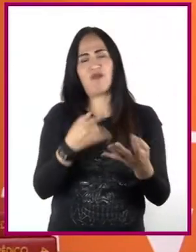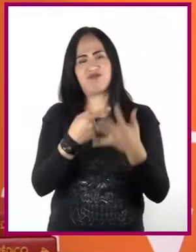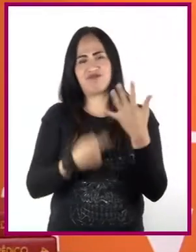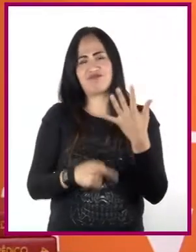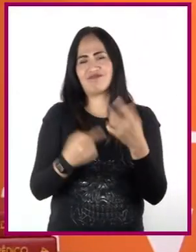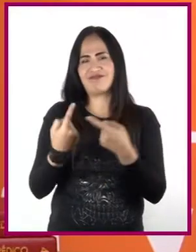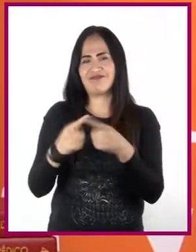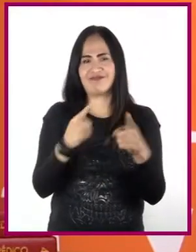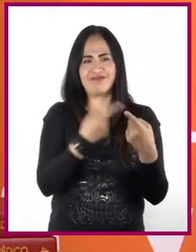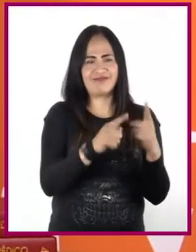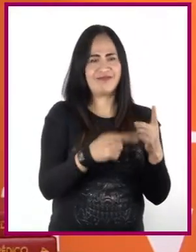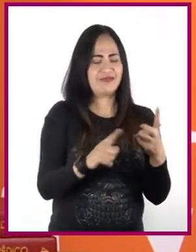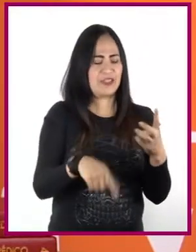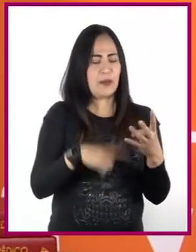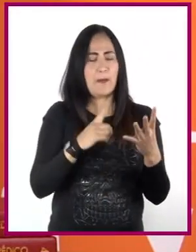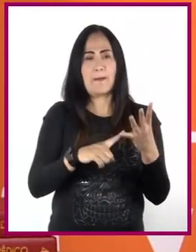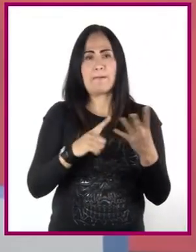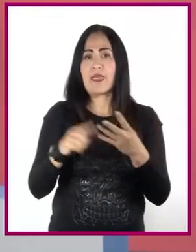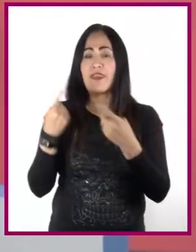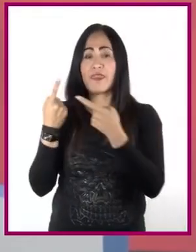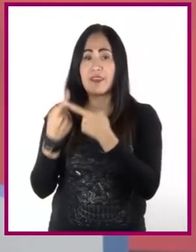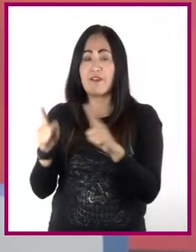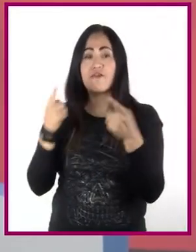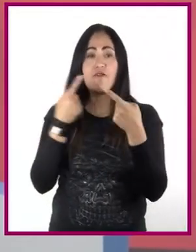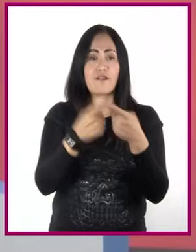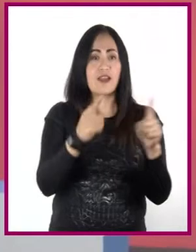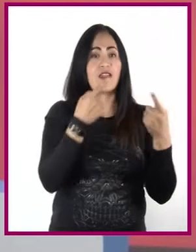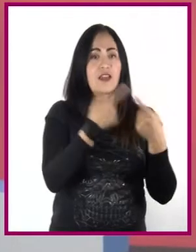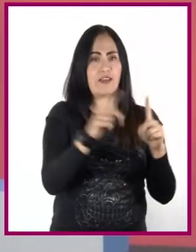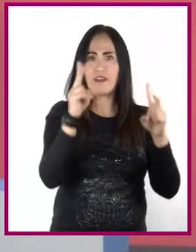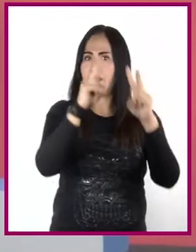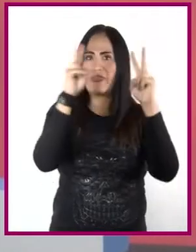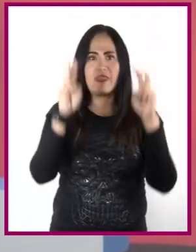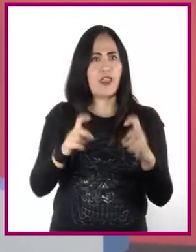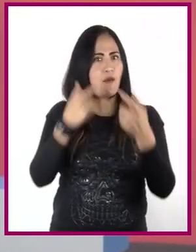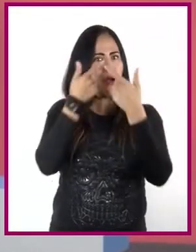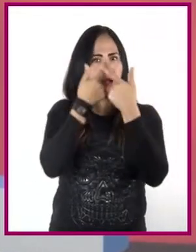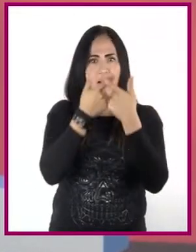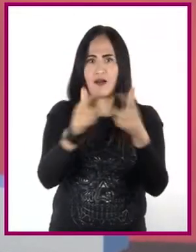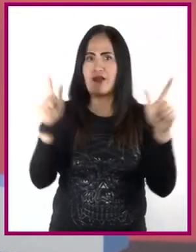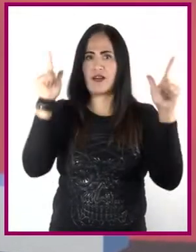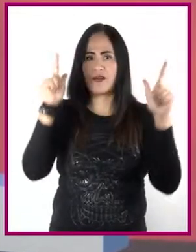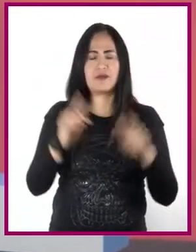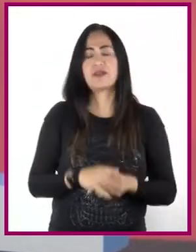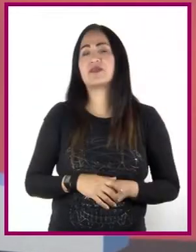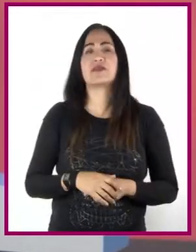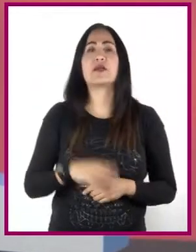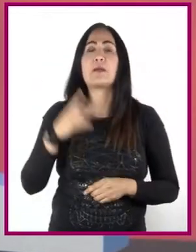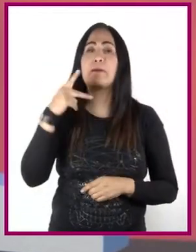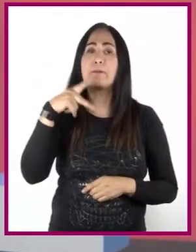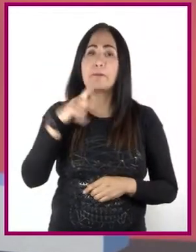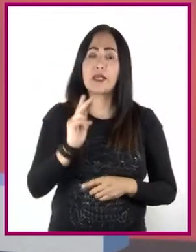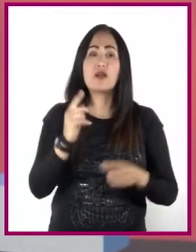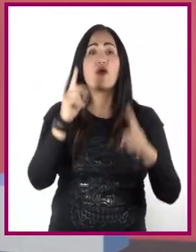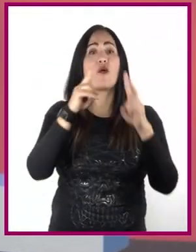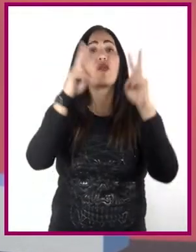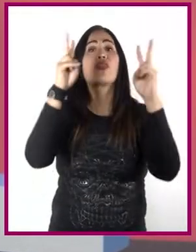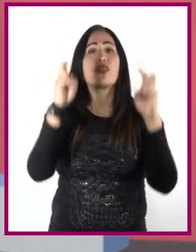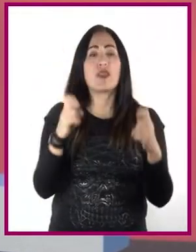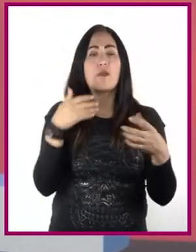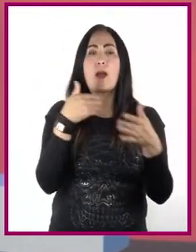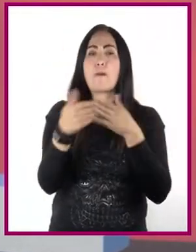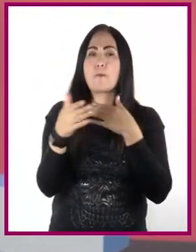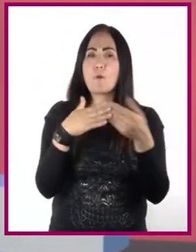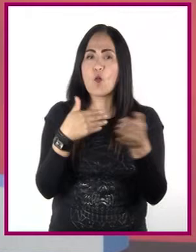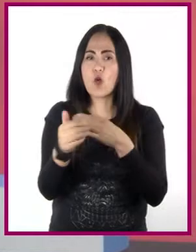Tienen variedad. Puede ser escrito sobre cualquier tema. Lo importante es que sea un tema de actualidad y